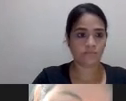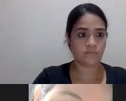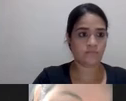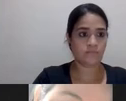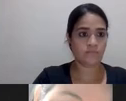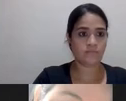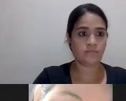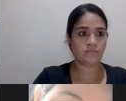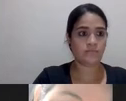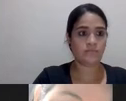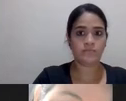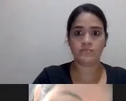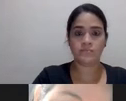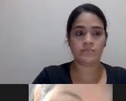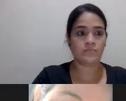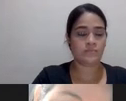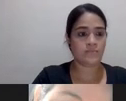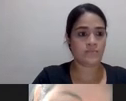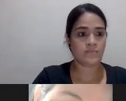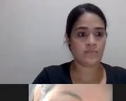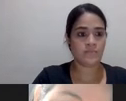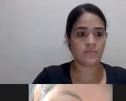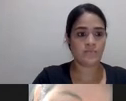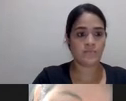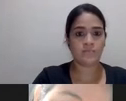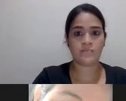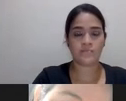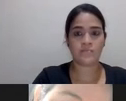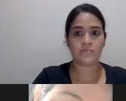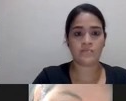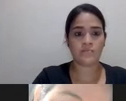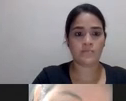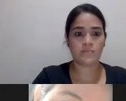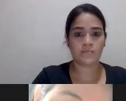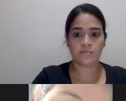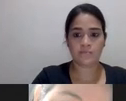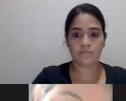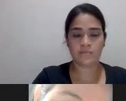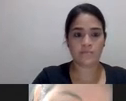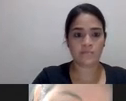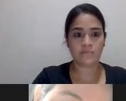y las respuestas se ven una bajo otra. Ya, ahorita te enseño qué es un debate sencillo. Aquí está.